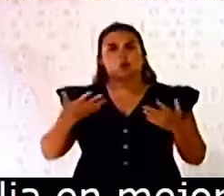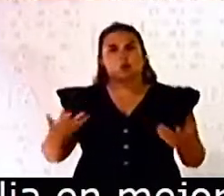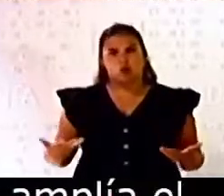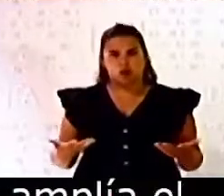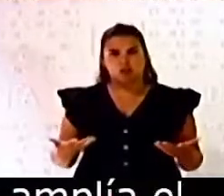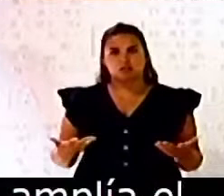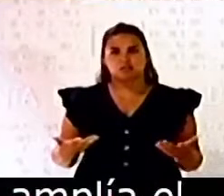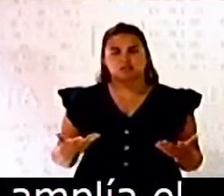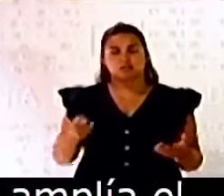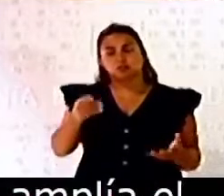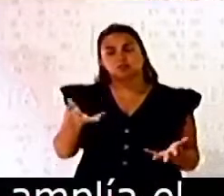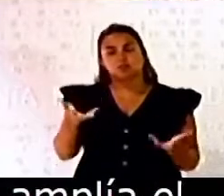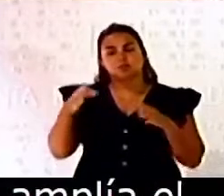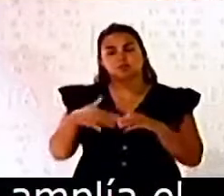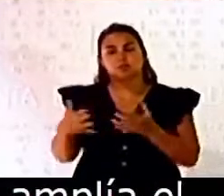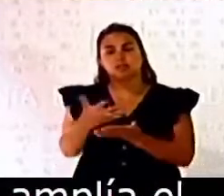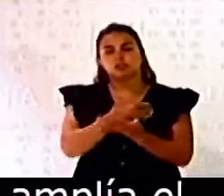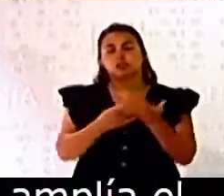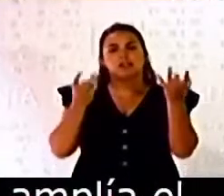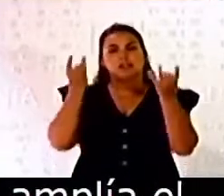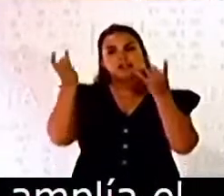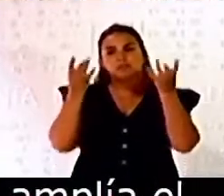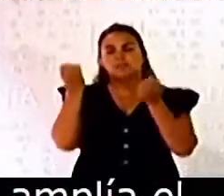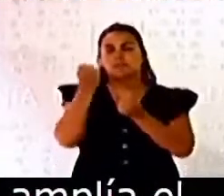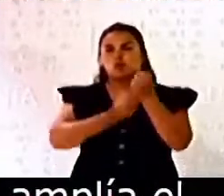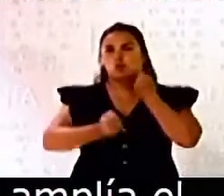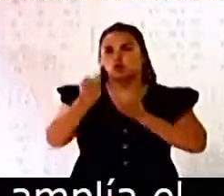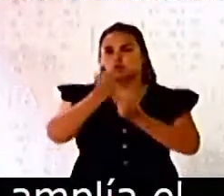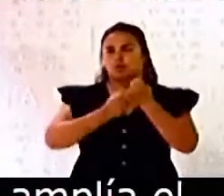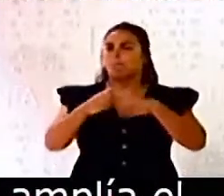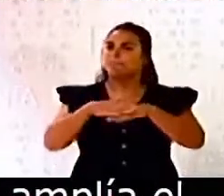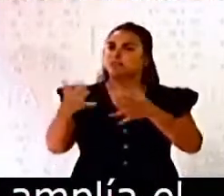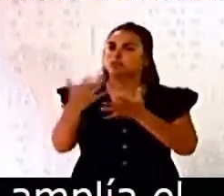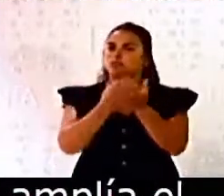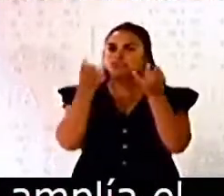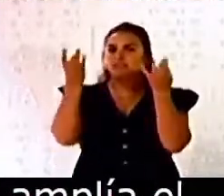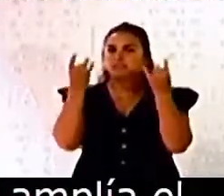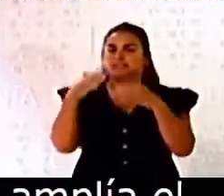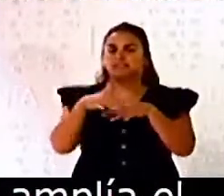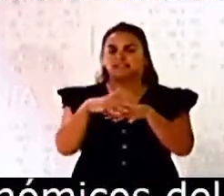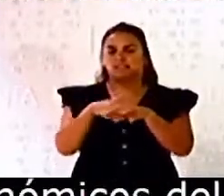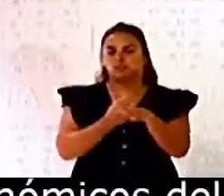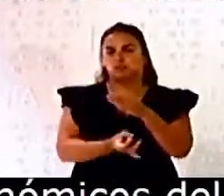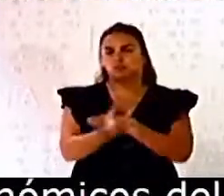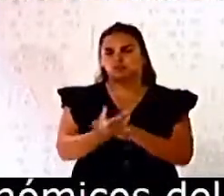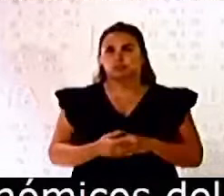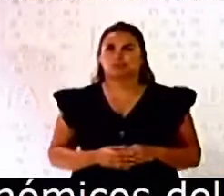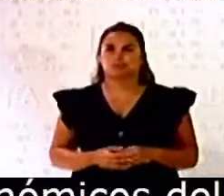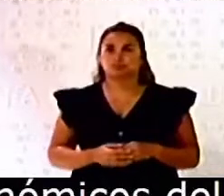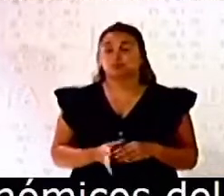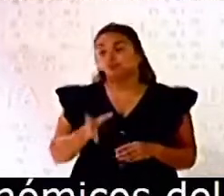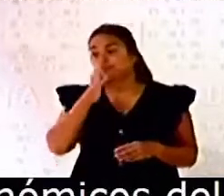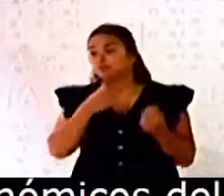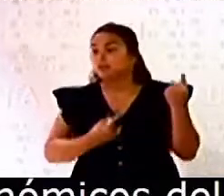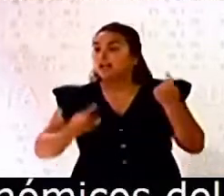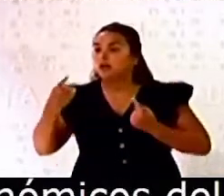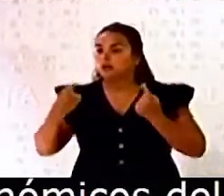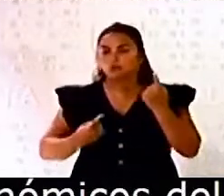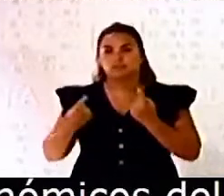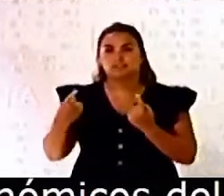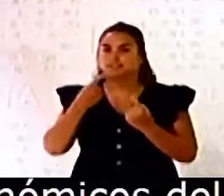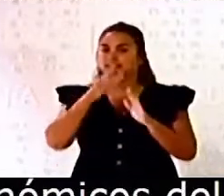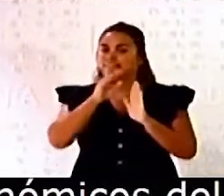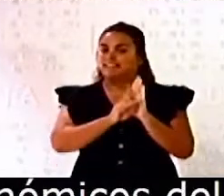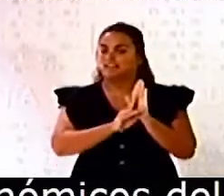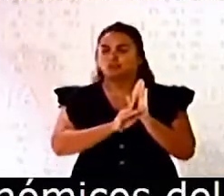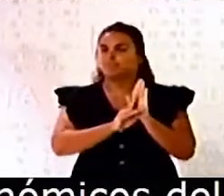ser beneficiarios a todas las actividades económicas, a todas las actividades del tejido productivo, porque había algunas que se quedaban fuera del decreto